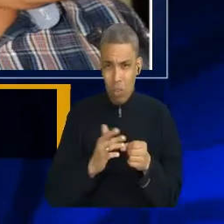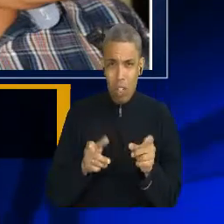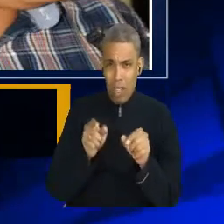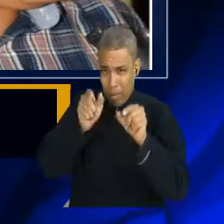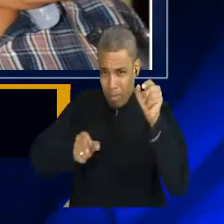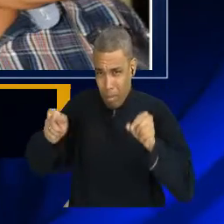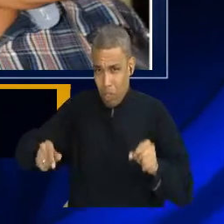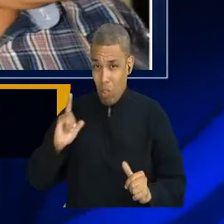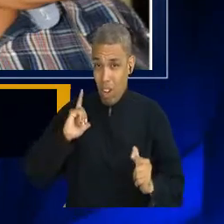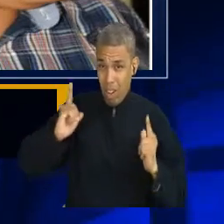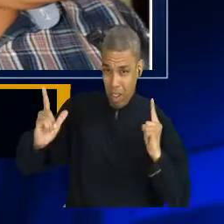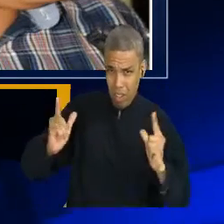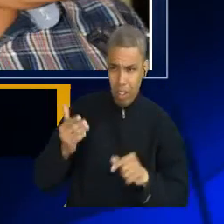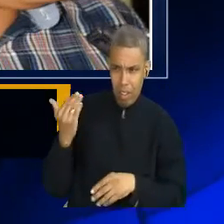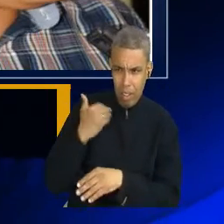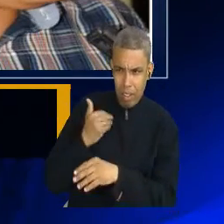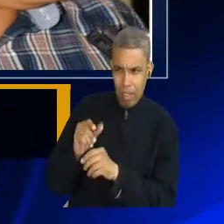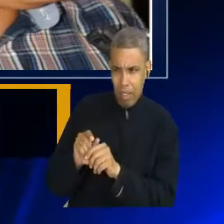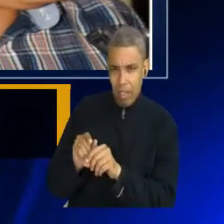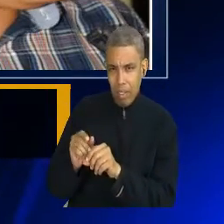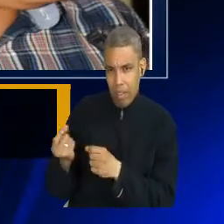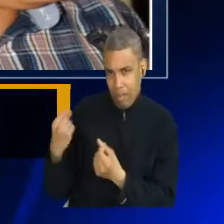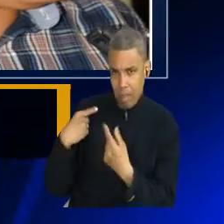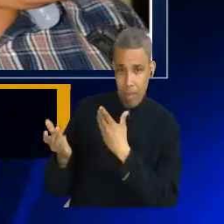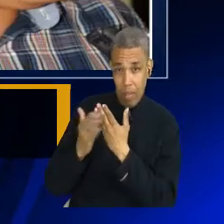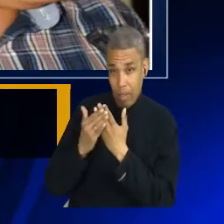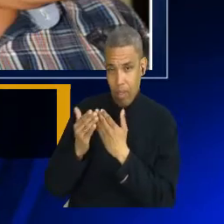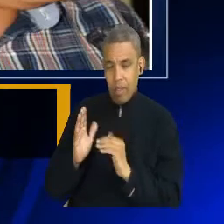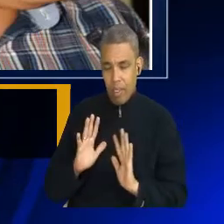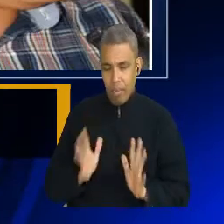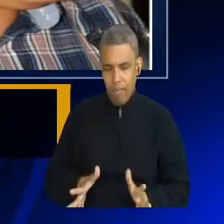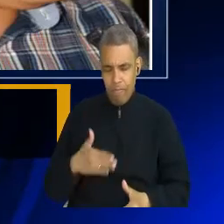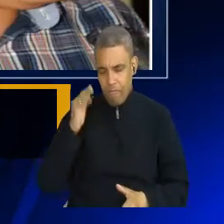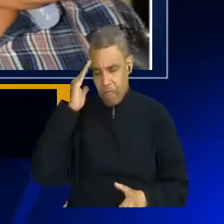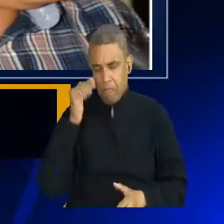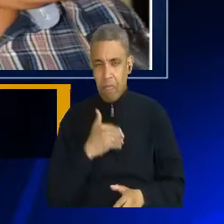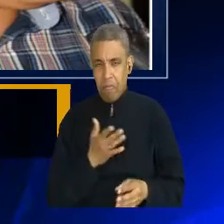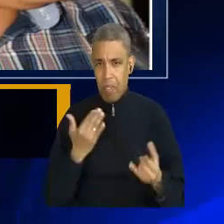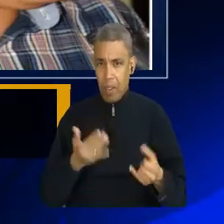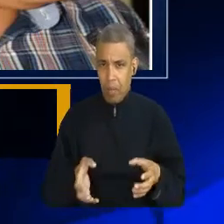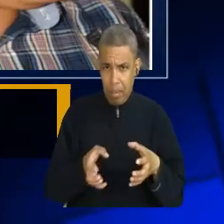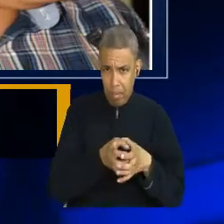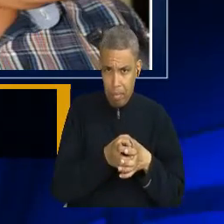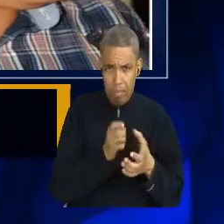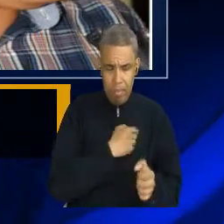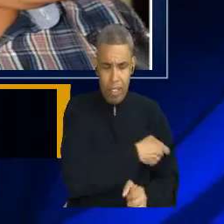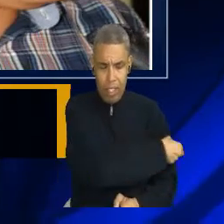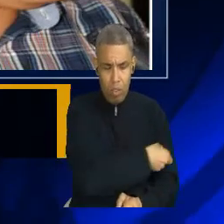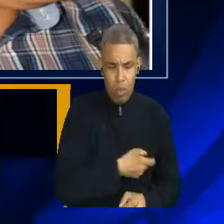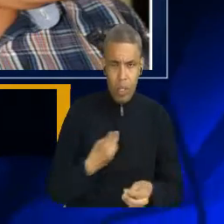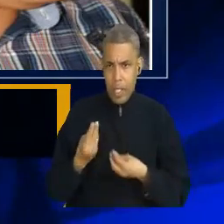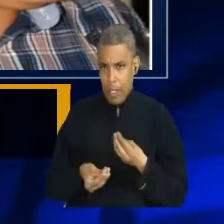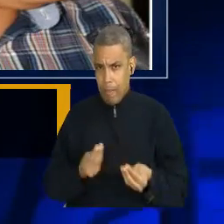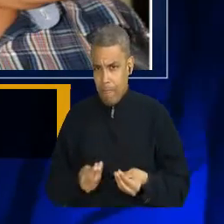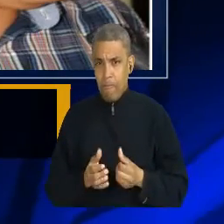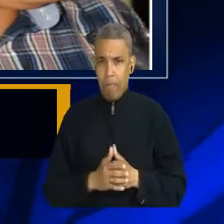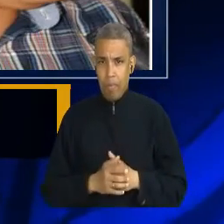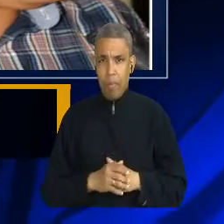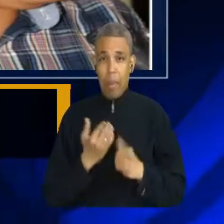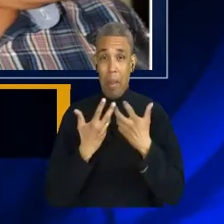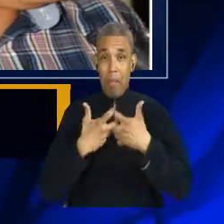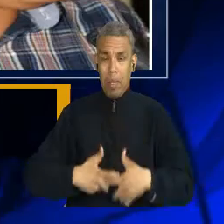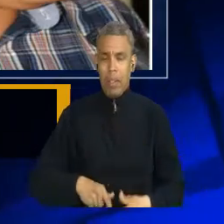necesidad que ya tiene de requerir esta cancha habilitada. En este comité, pues lo que le hicimos fue eso, le hablamos con el contratista, se les